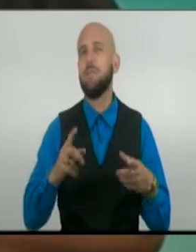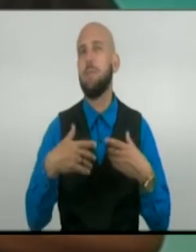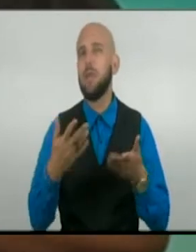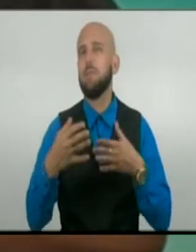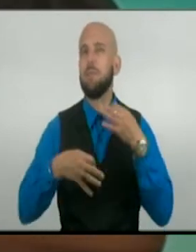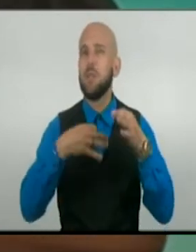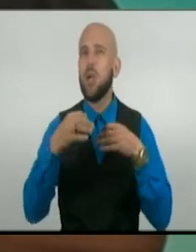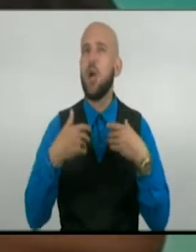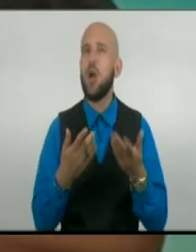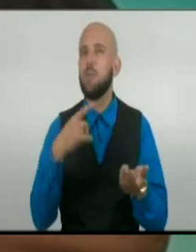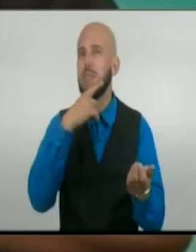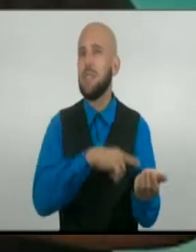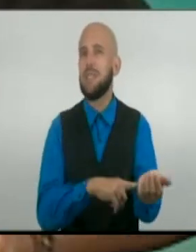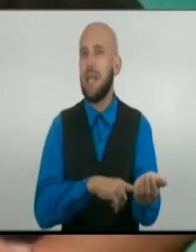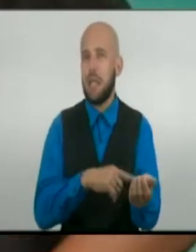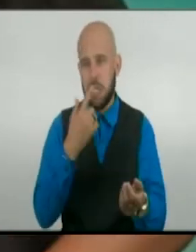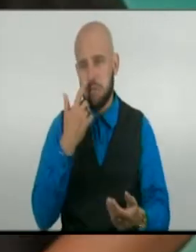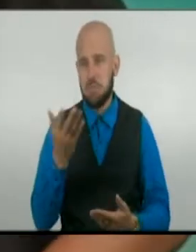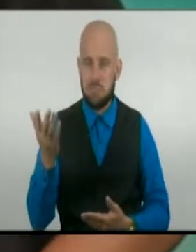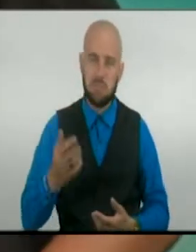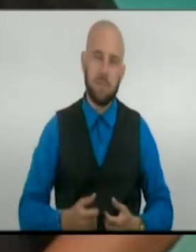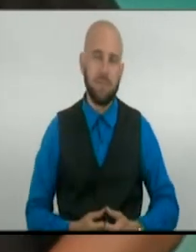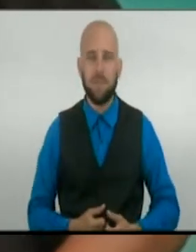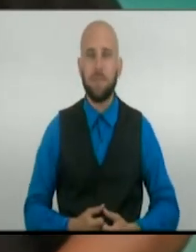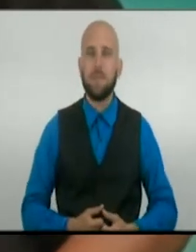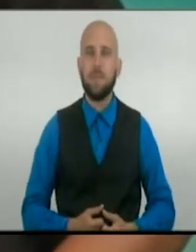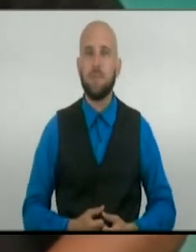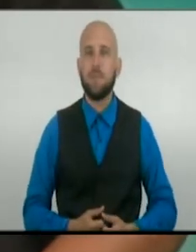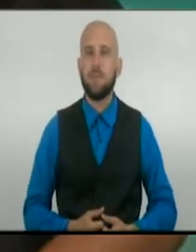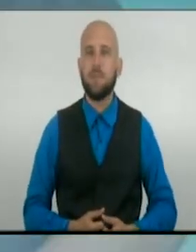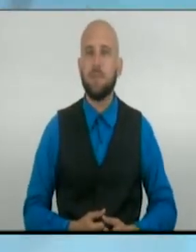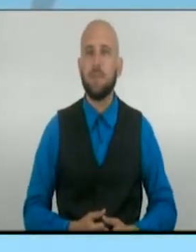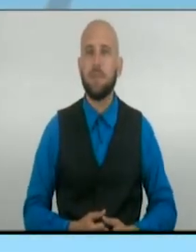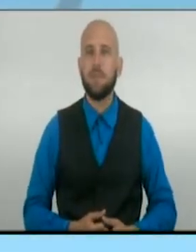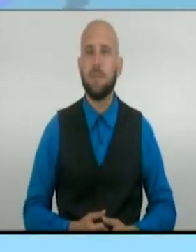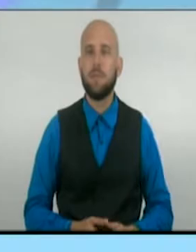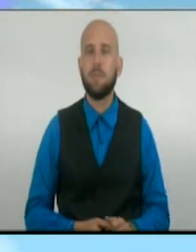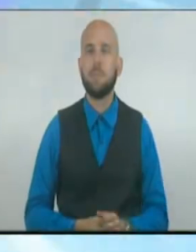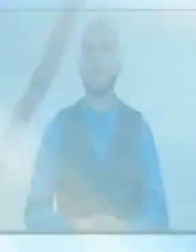la sangre en verdad adelante entonces este vídeo adelante